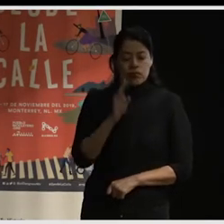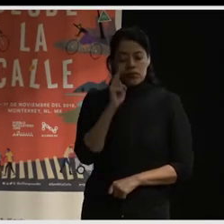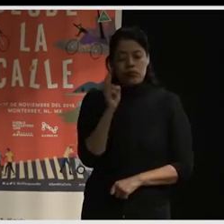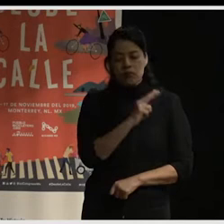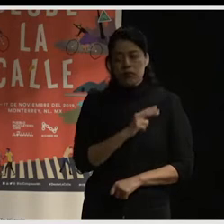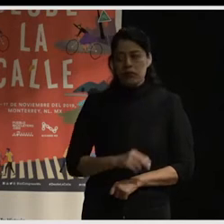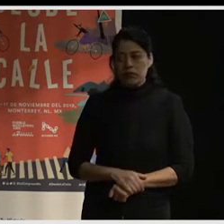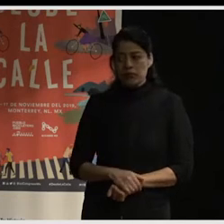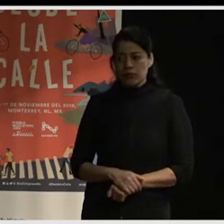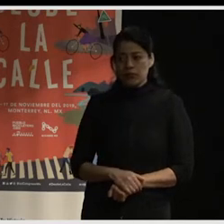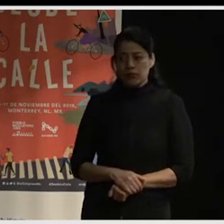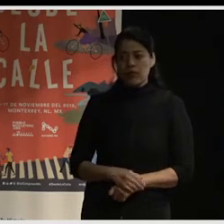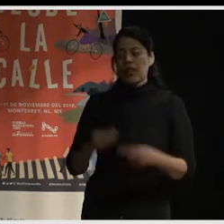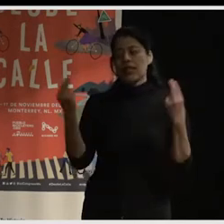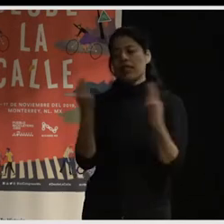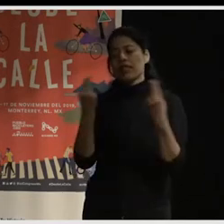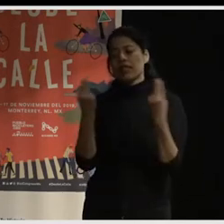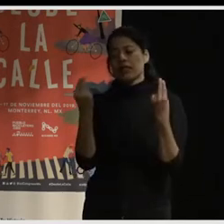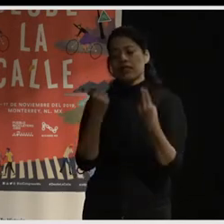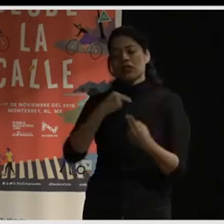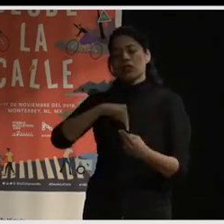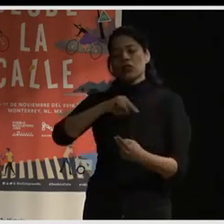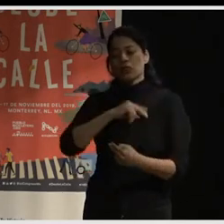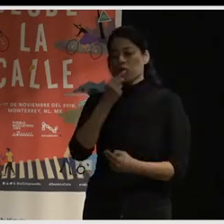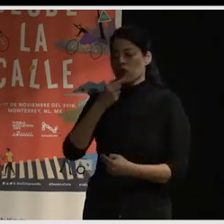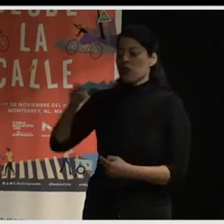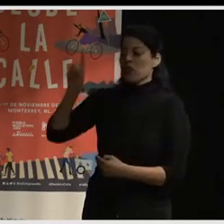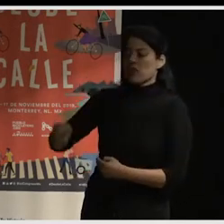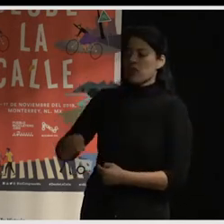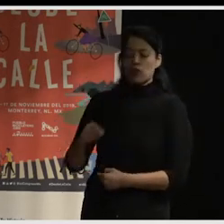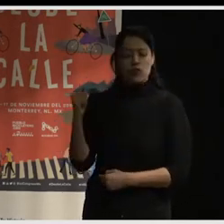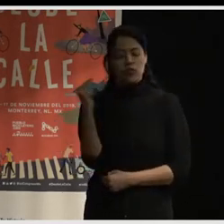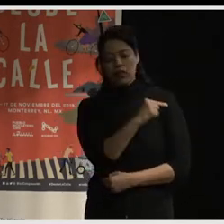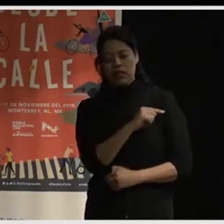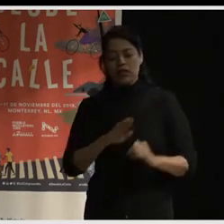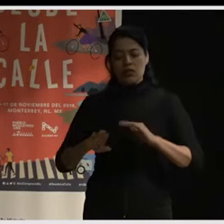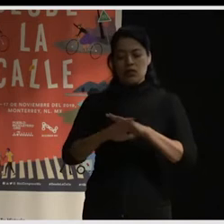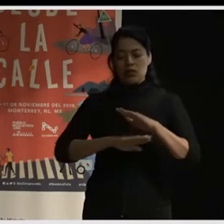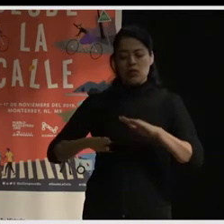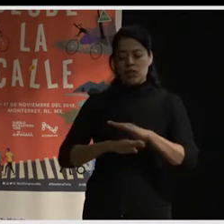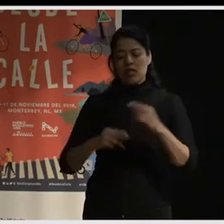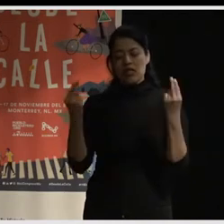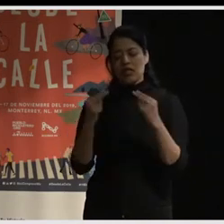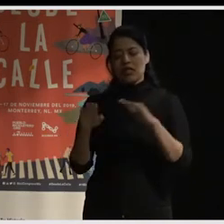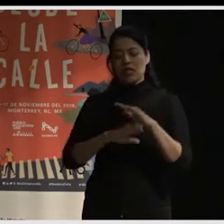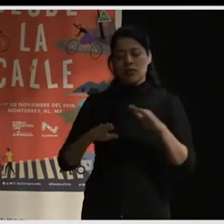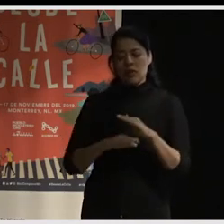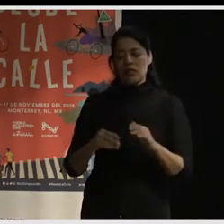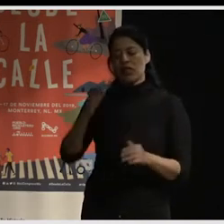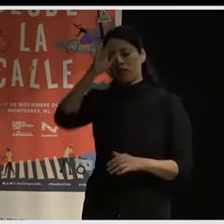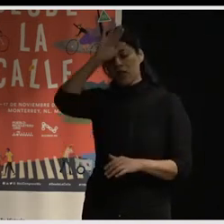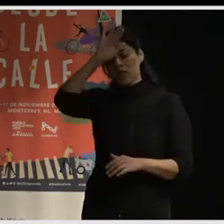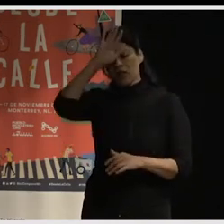este las necesidades que nosotros estamos anunciando como básicas para que monterrey pueda tener al menos un